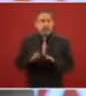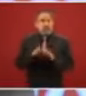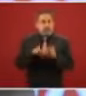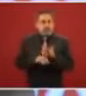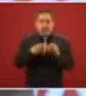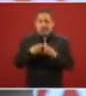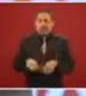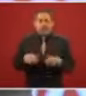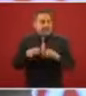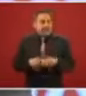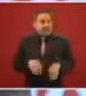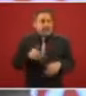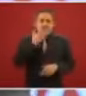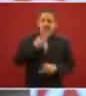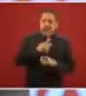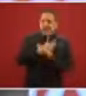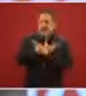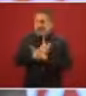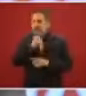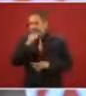valores.